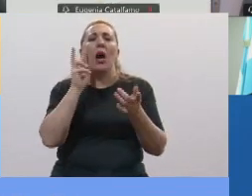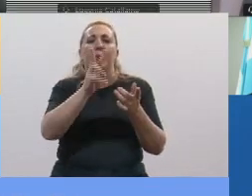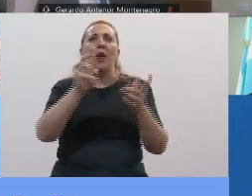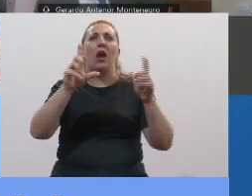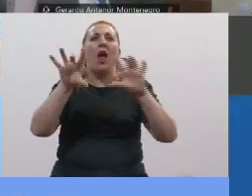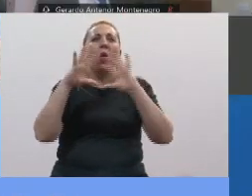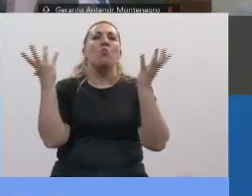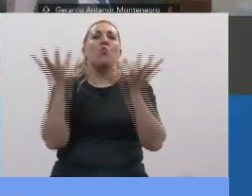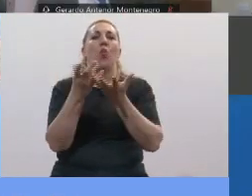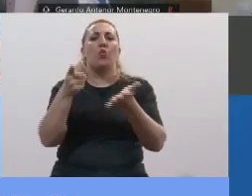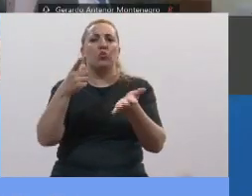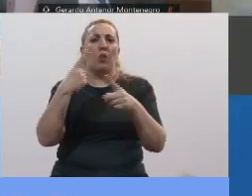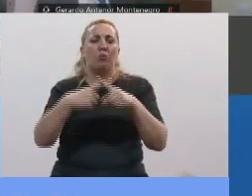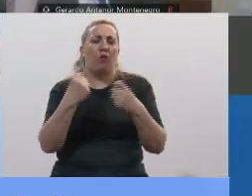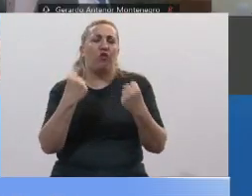mundo esta noticia,